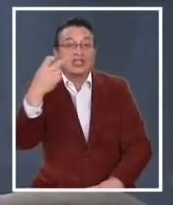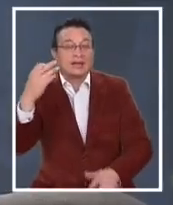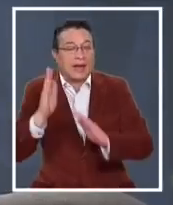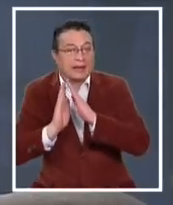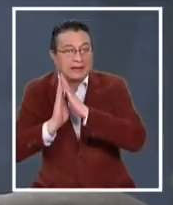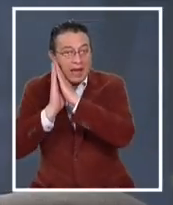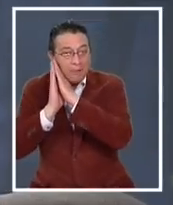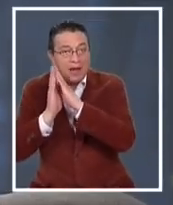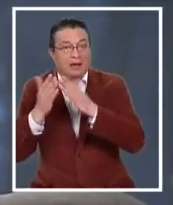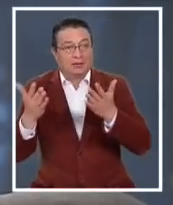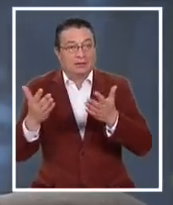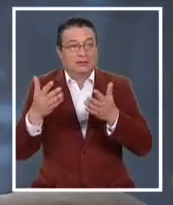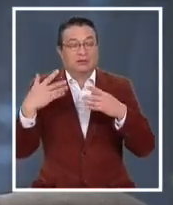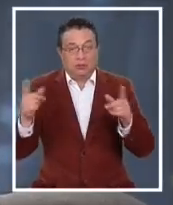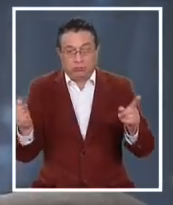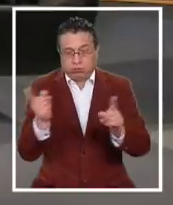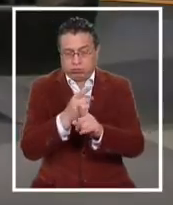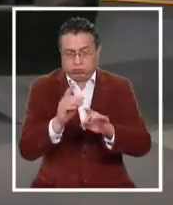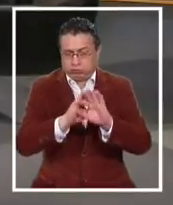acuerdo?